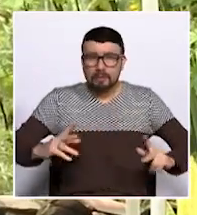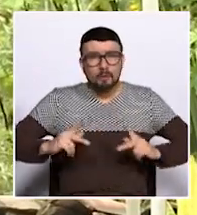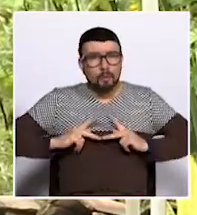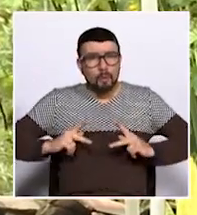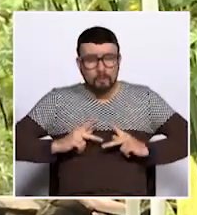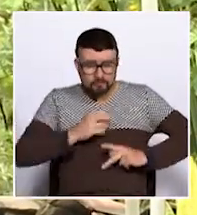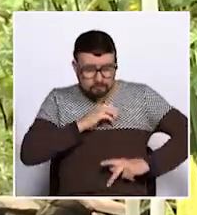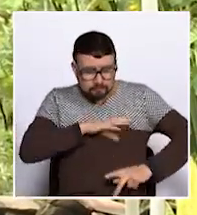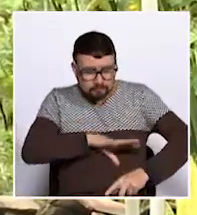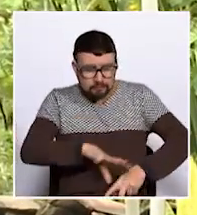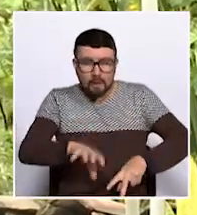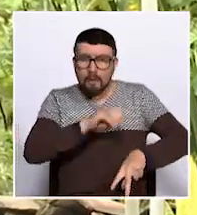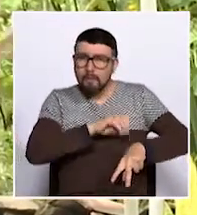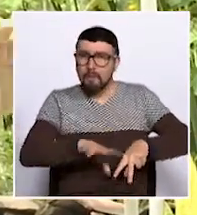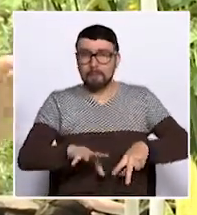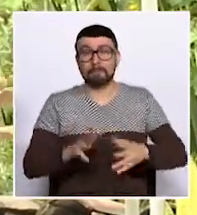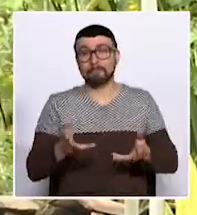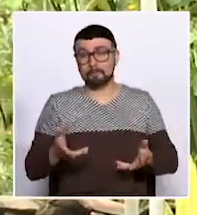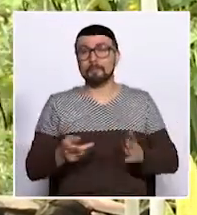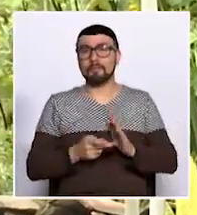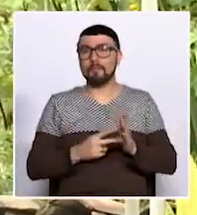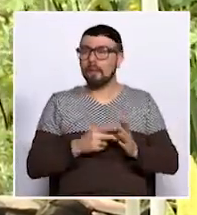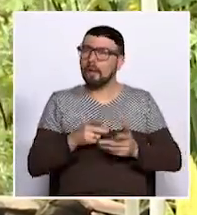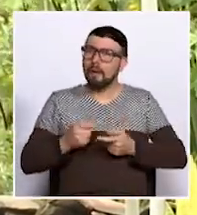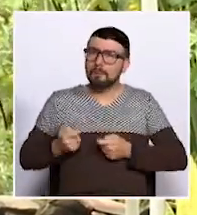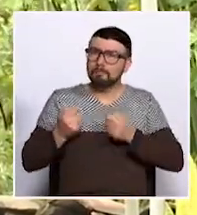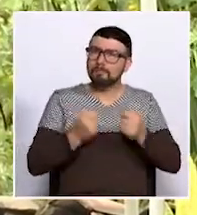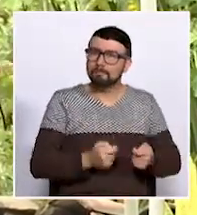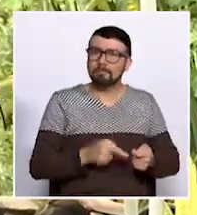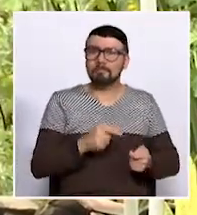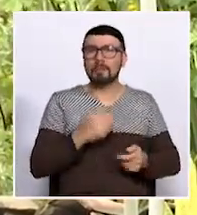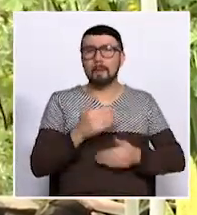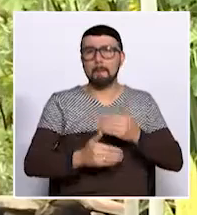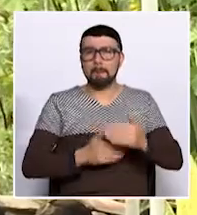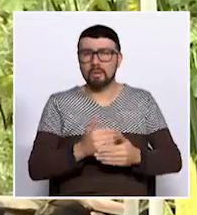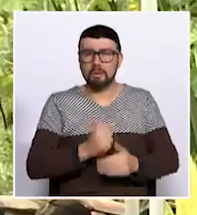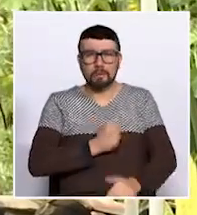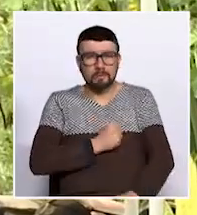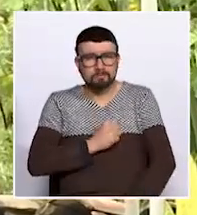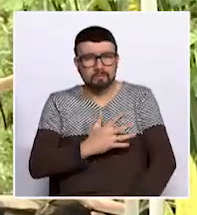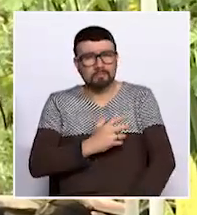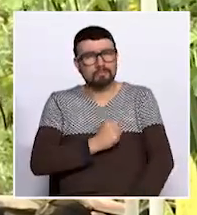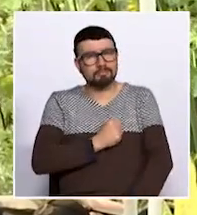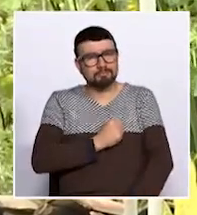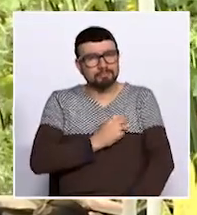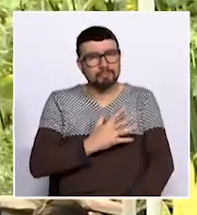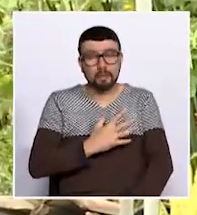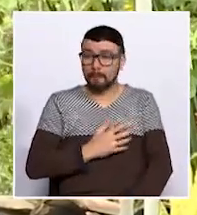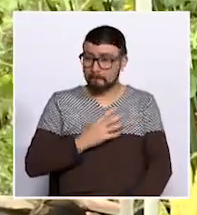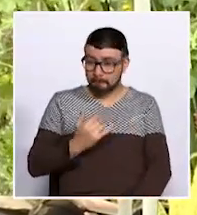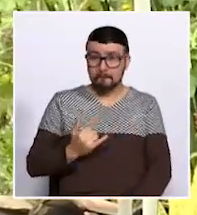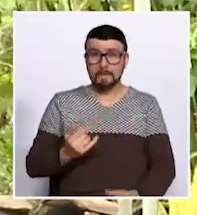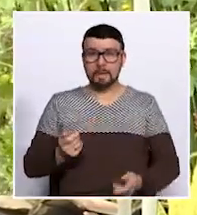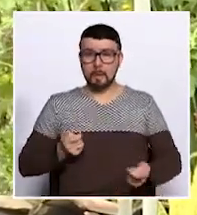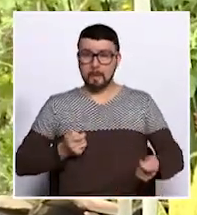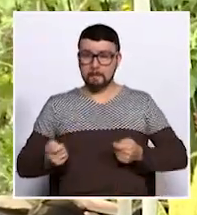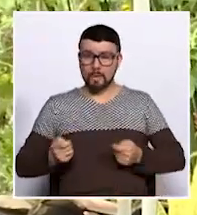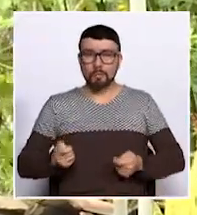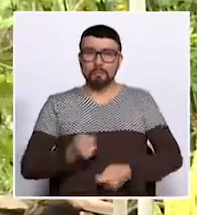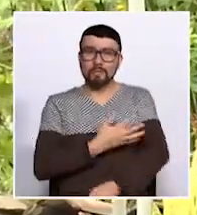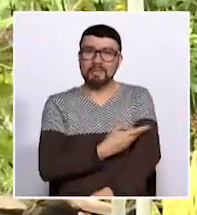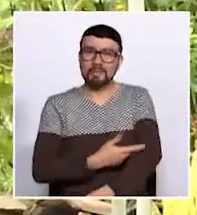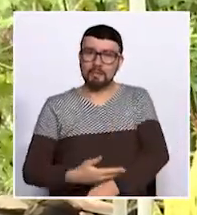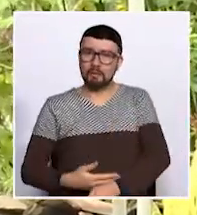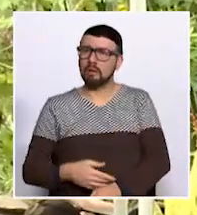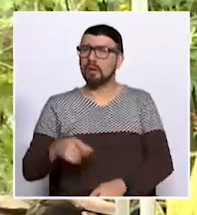pulmones. Aparte de eso, le estamos dando un proceso vascular, o sea, un movimiento de sangre donde las personas que